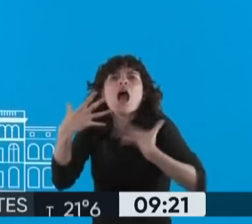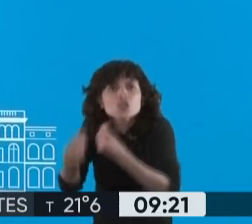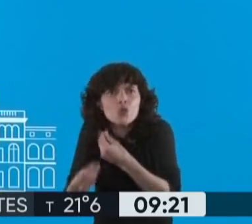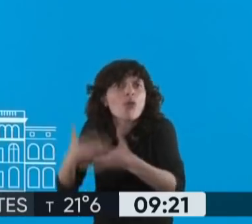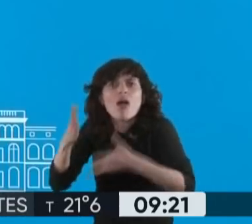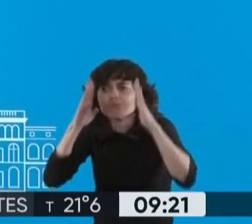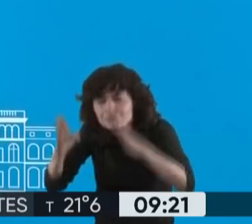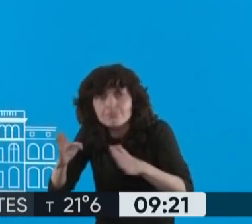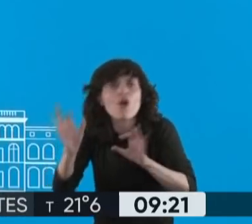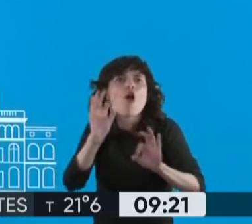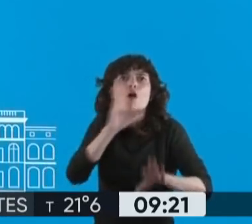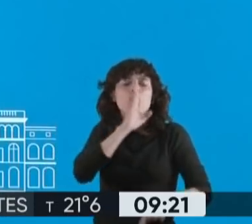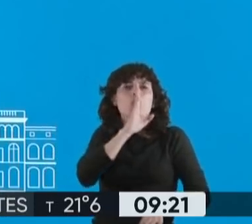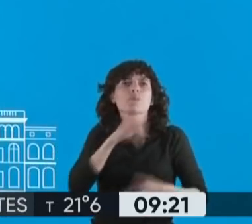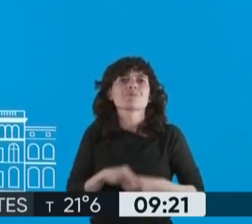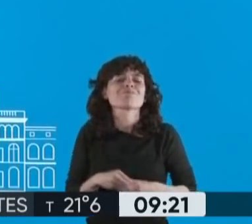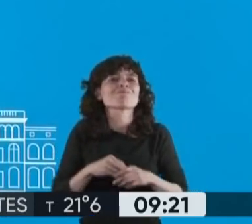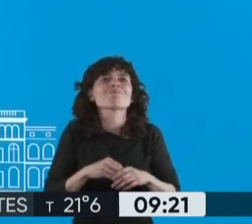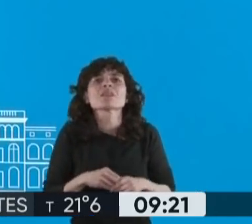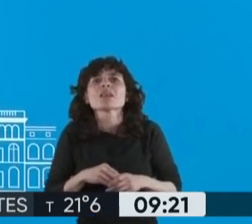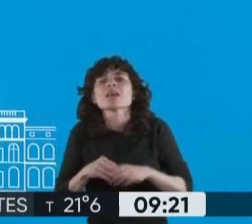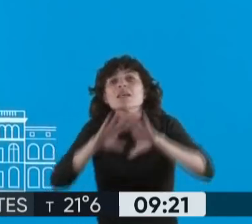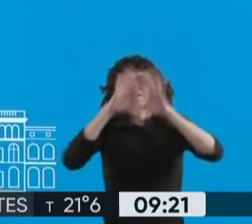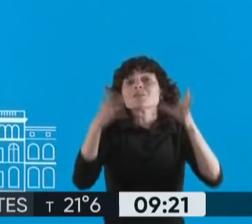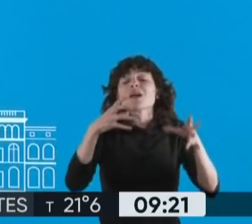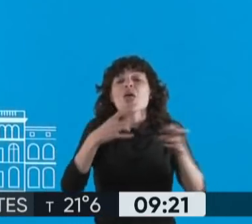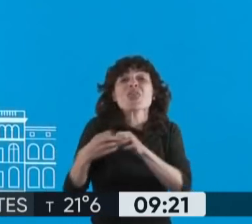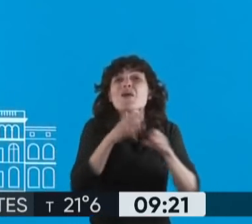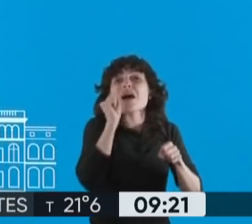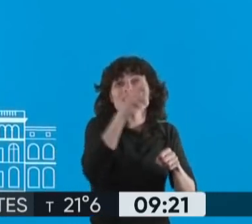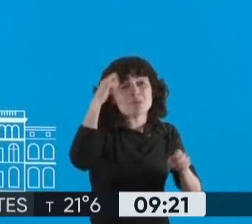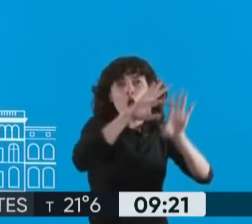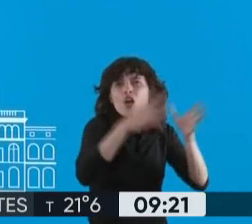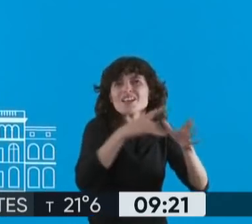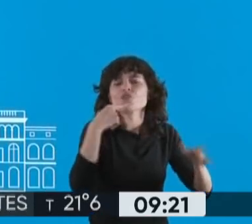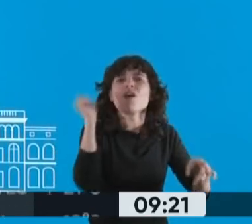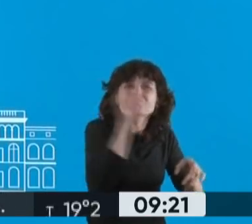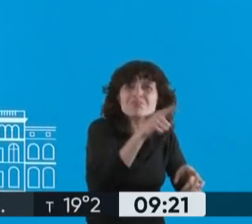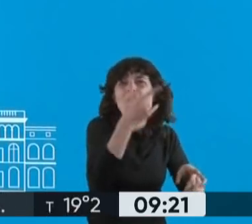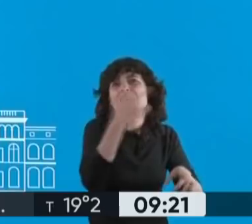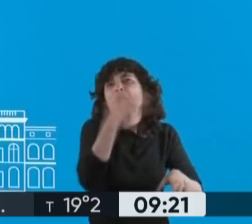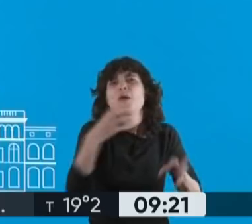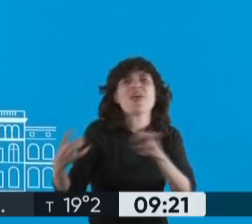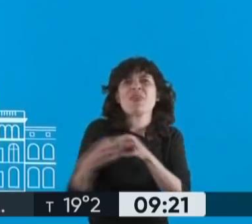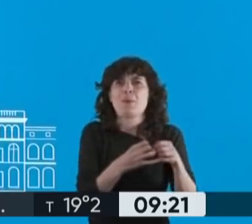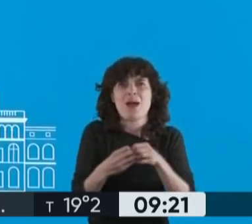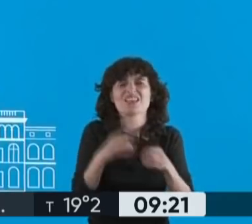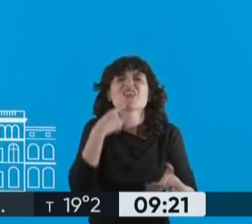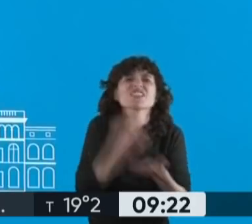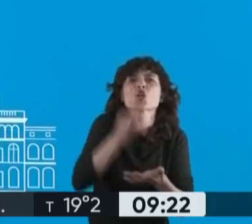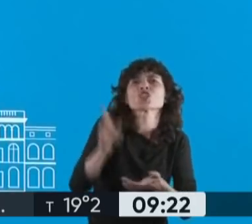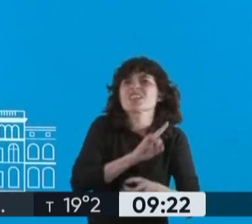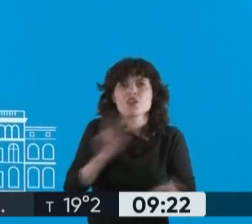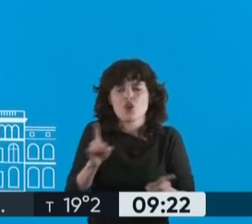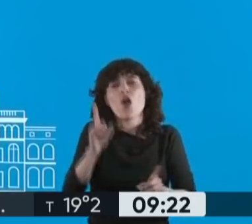gracias. El Parlamento es el lugar por excelencia donde hay que construir los consensos y por eso la Constitución establece que determinadas leyes tienen